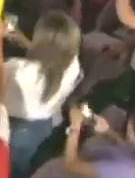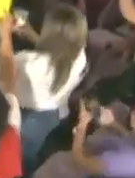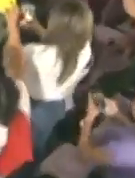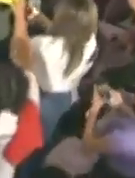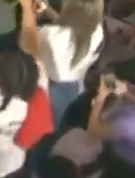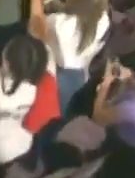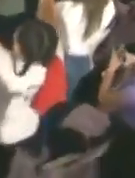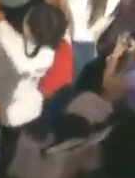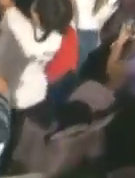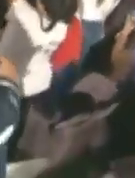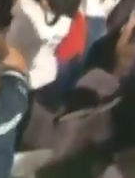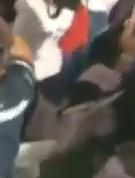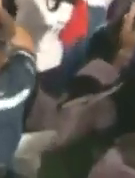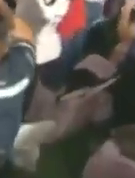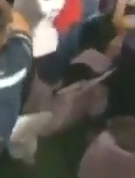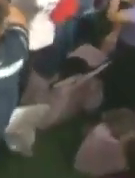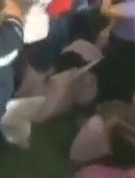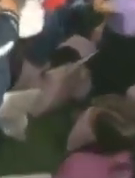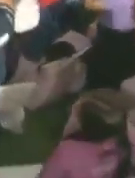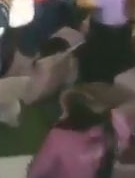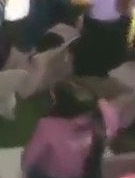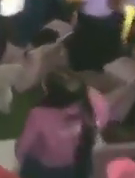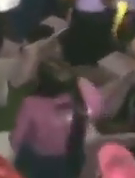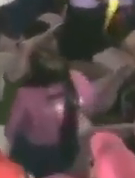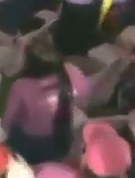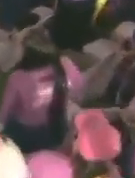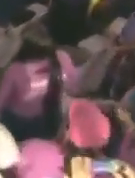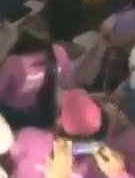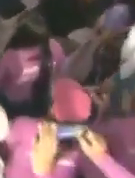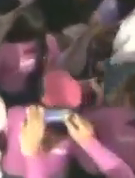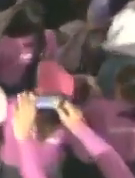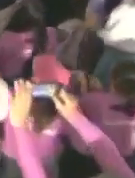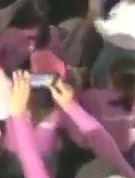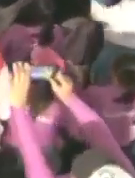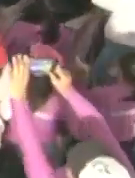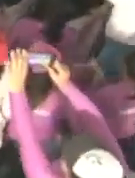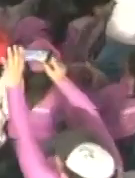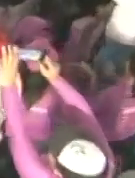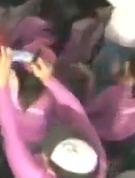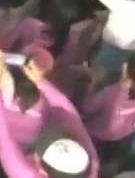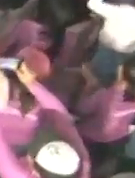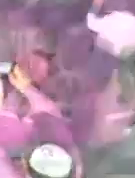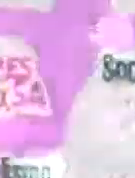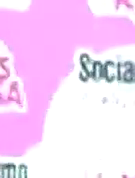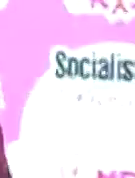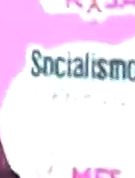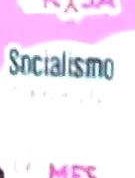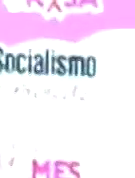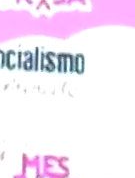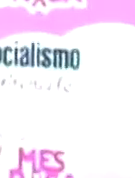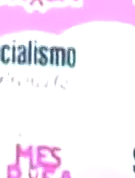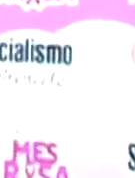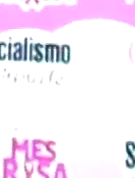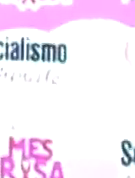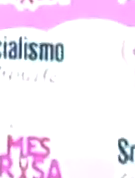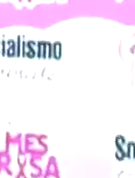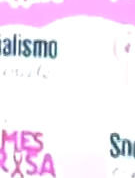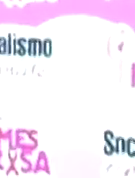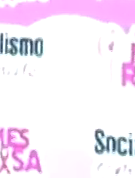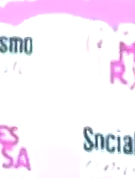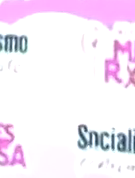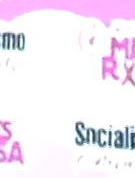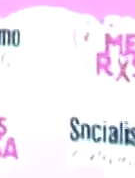Nacional Constituyente declaró el 25 de octubre como Día del Socialismo Feminista, en conmemoración de la fecha